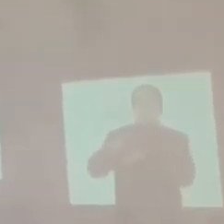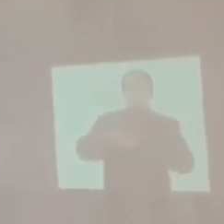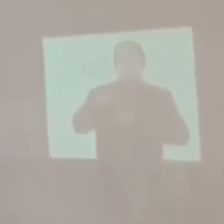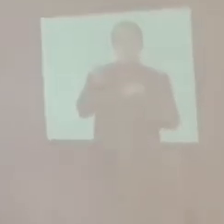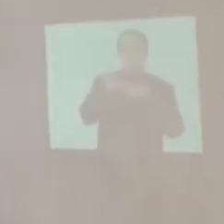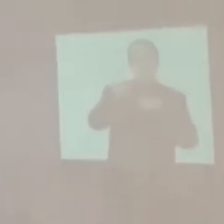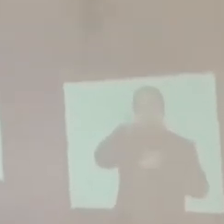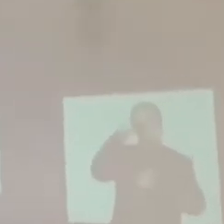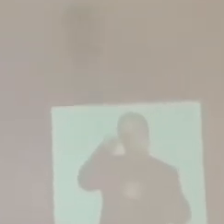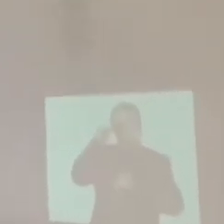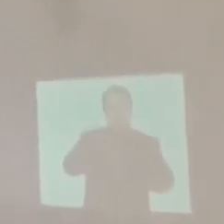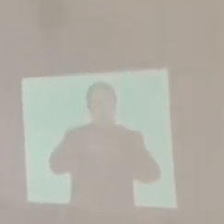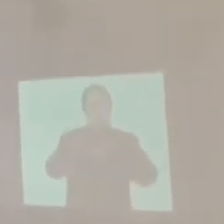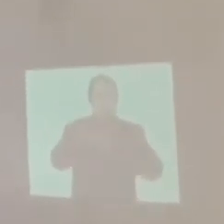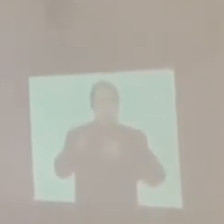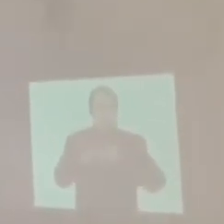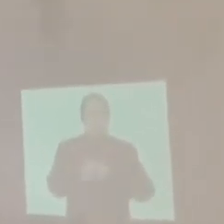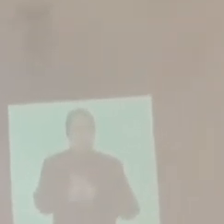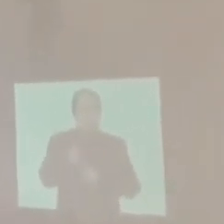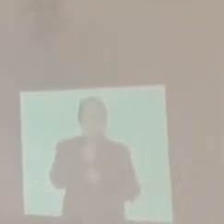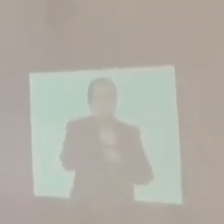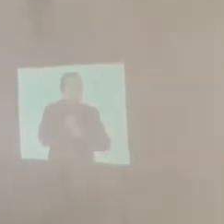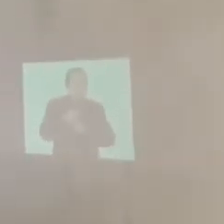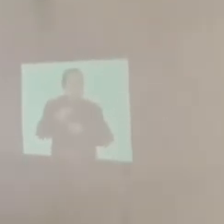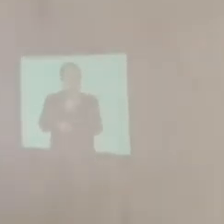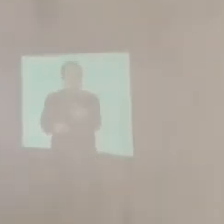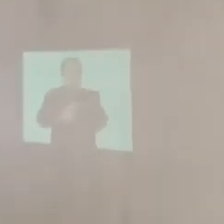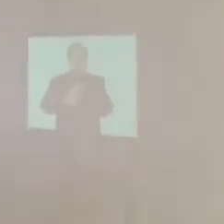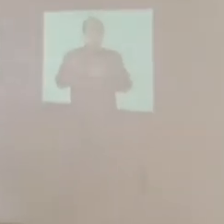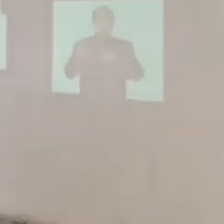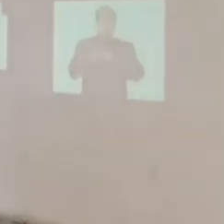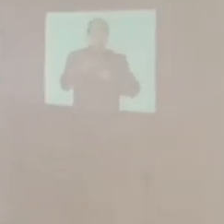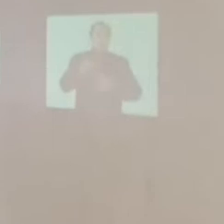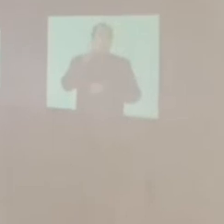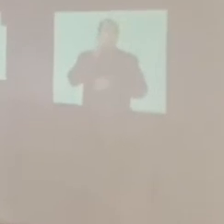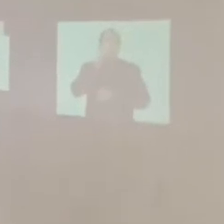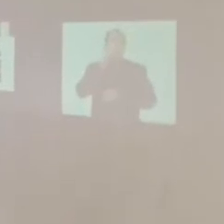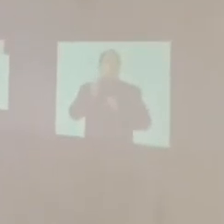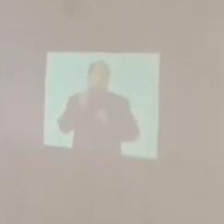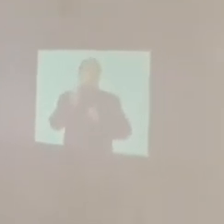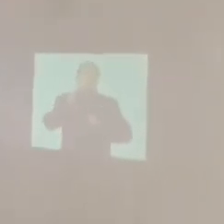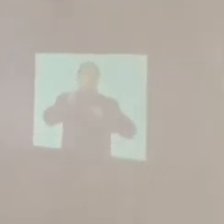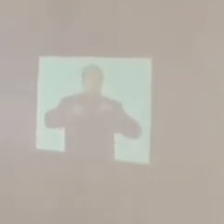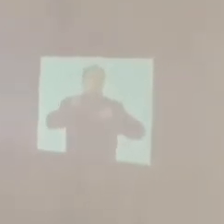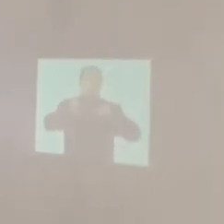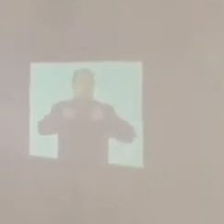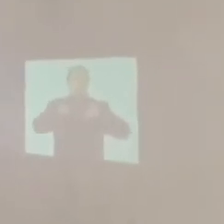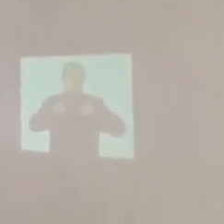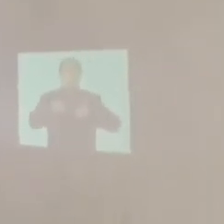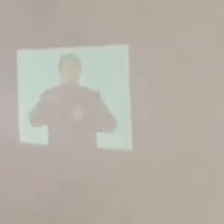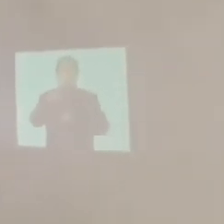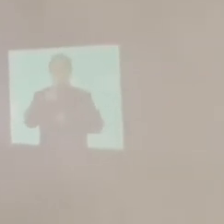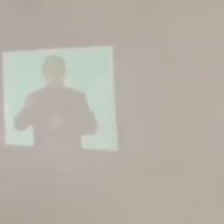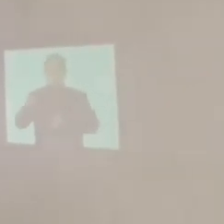labores de inteligencia, coordinación con la Fiscalía e incluso con el Poder Judicial y con la